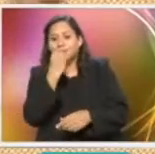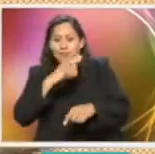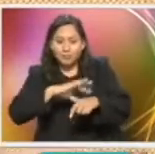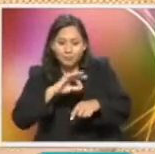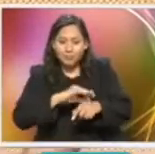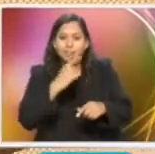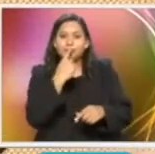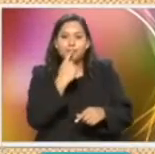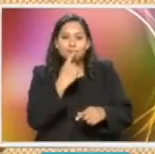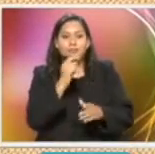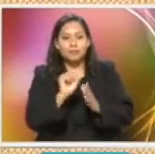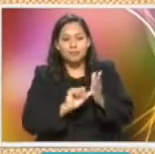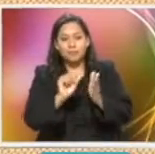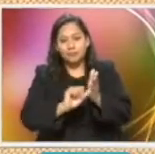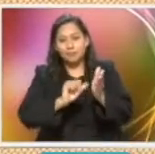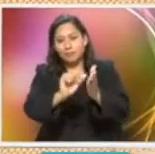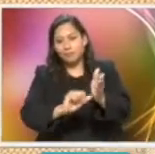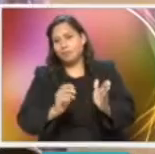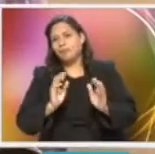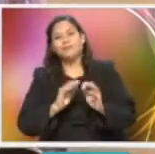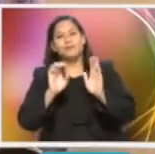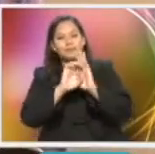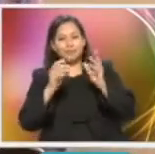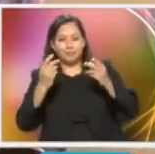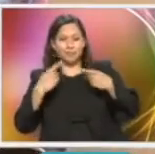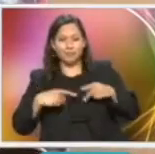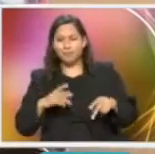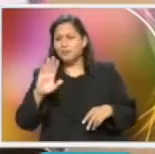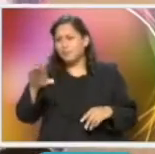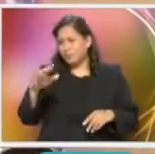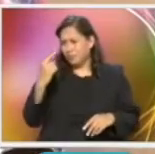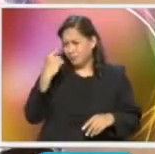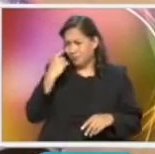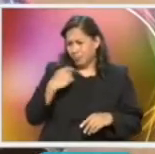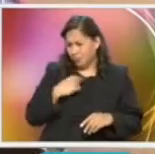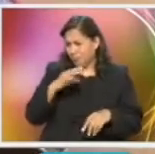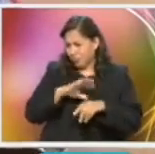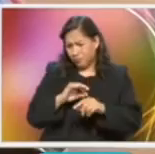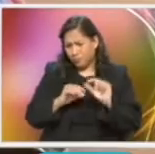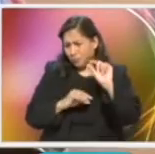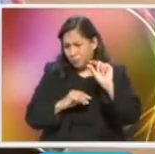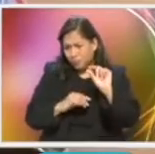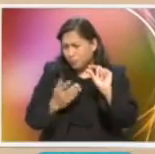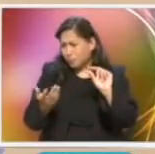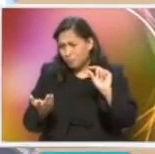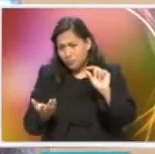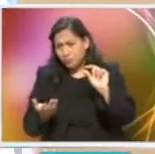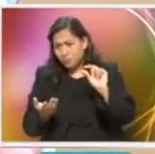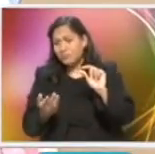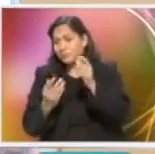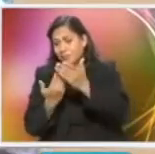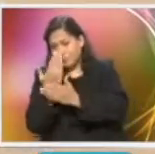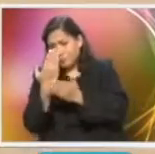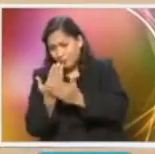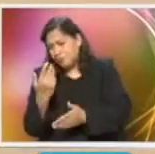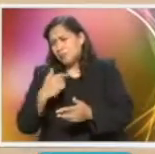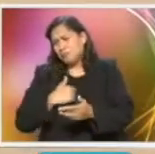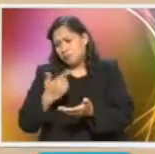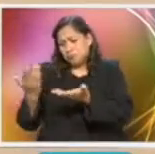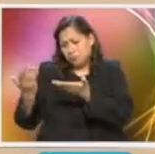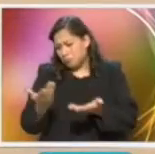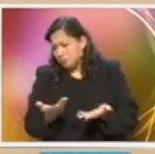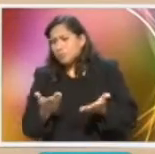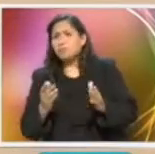más veces al mes. Oye, y es que mucha gente, por ejemplo, te dice, bueno, es que yo no consumo tanta carne roja, ¿no? ¿Va? En la mañana, pues yo llego